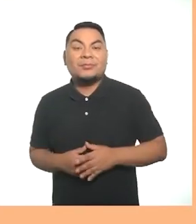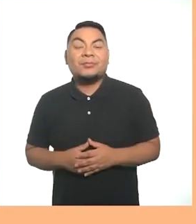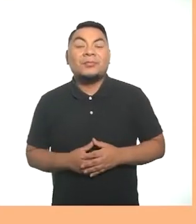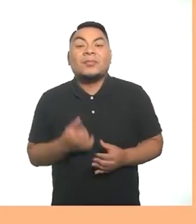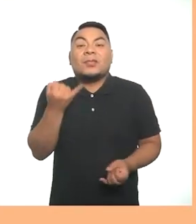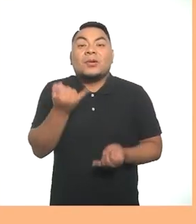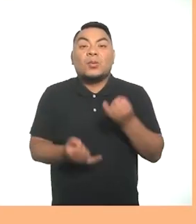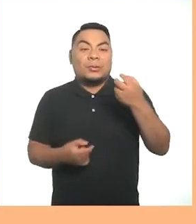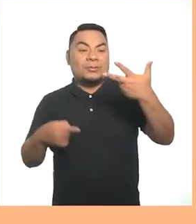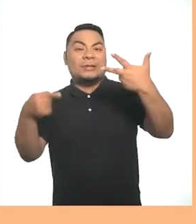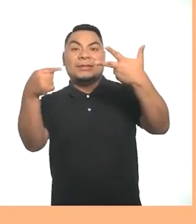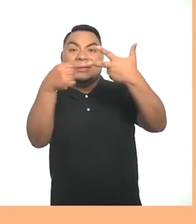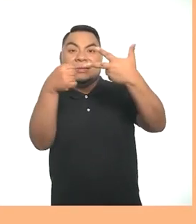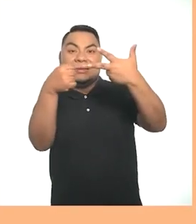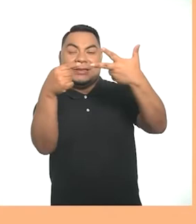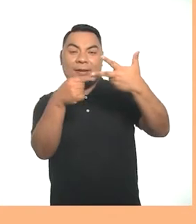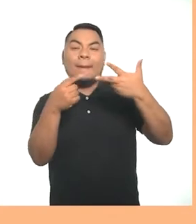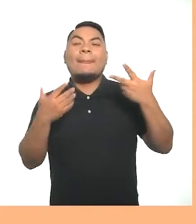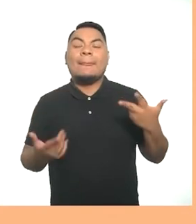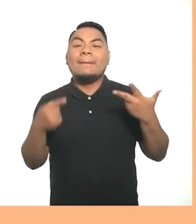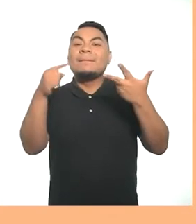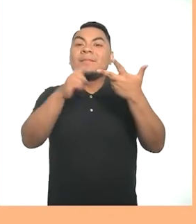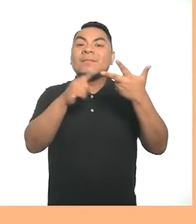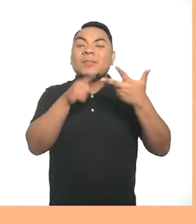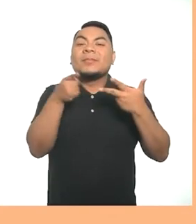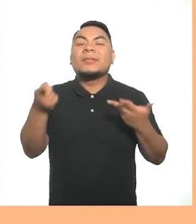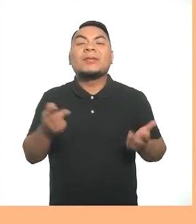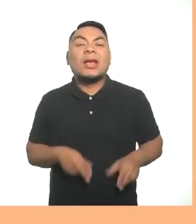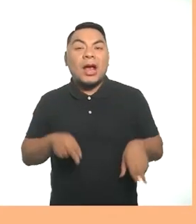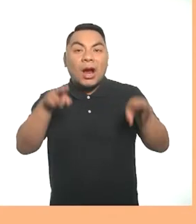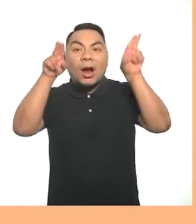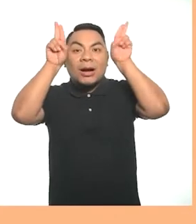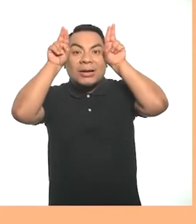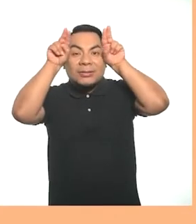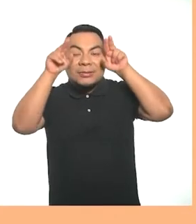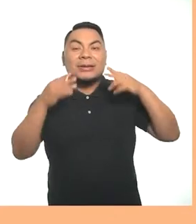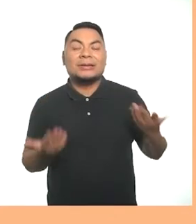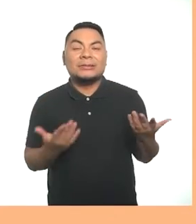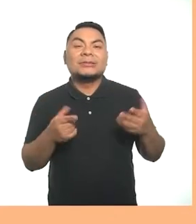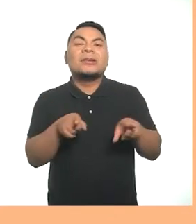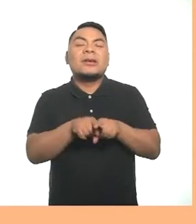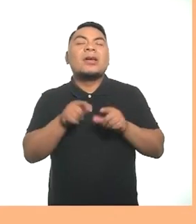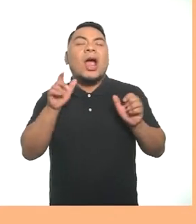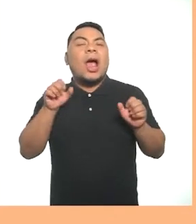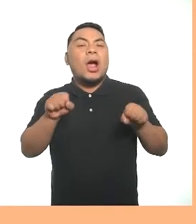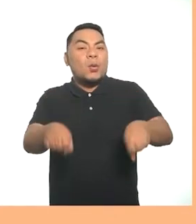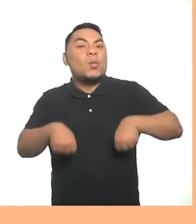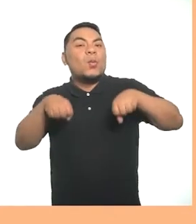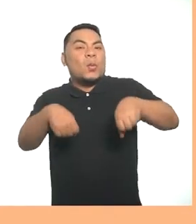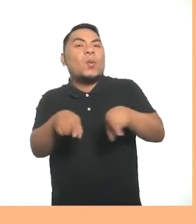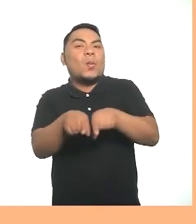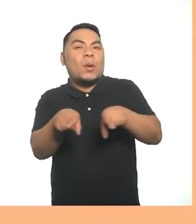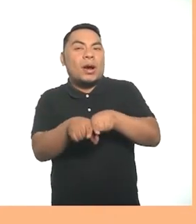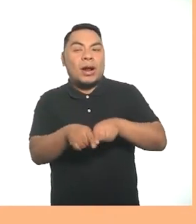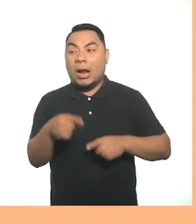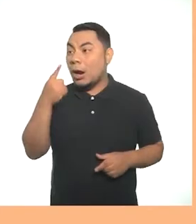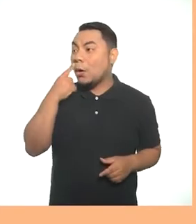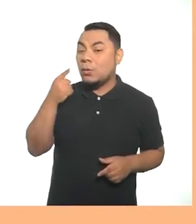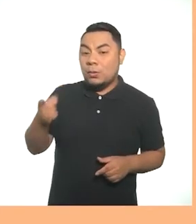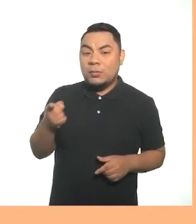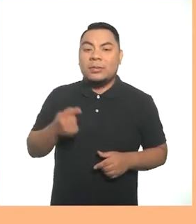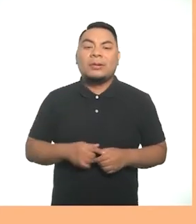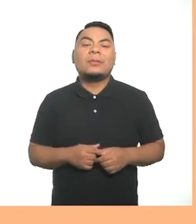último paso, el paso número tres, es el paso del caballito. Vas a saltar como un caballito. Los varones con su